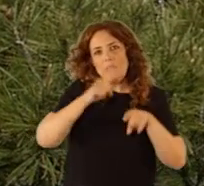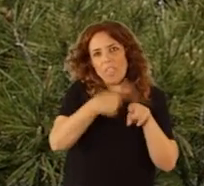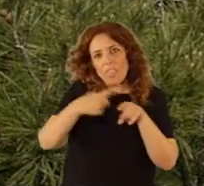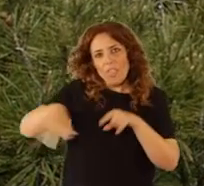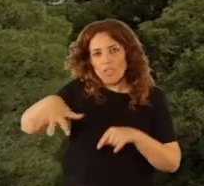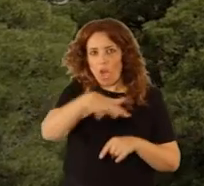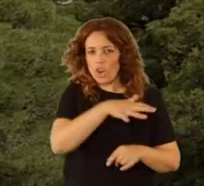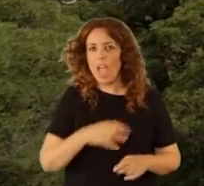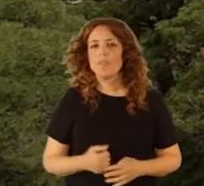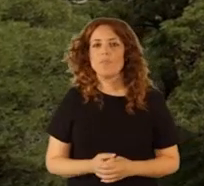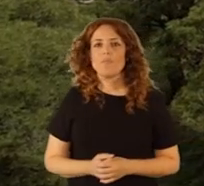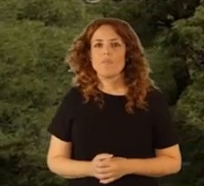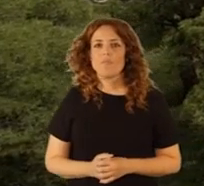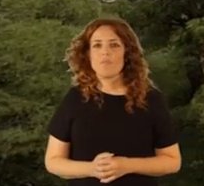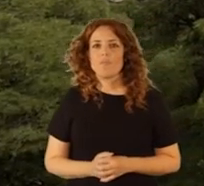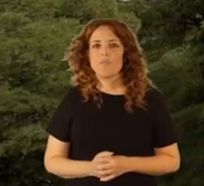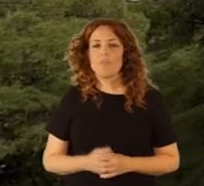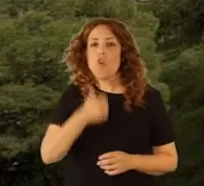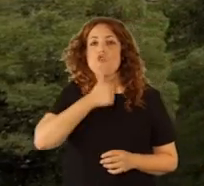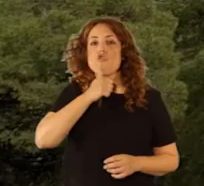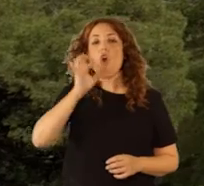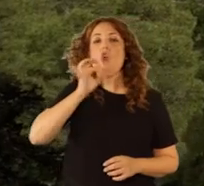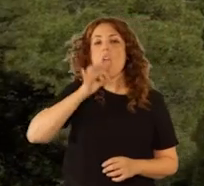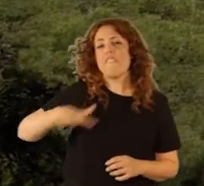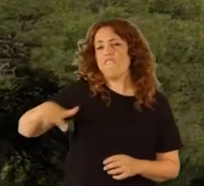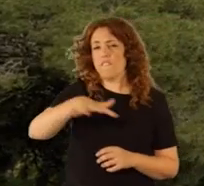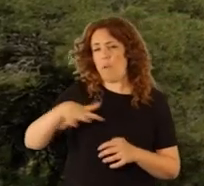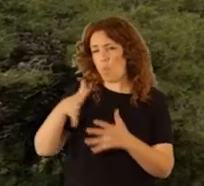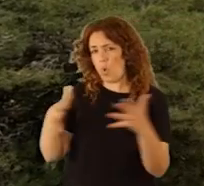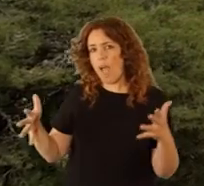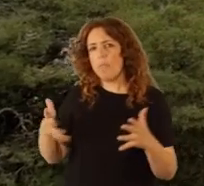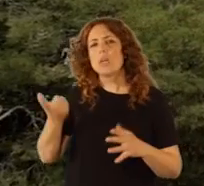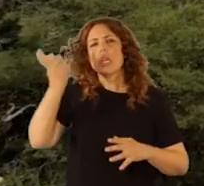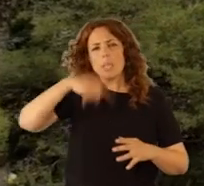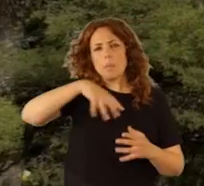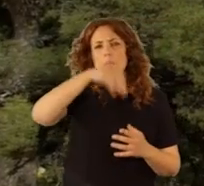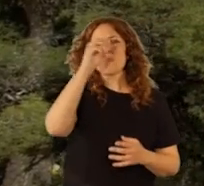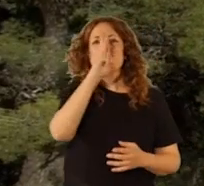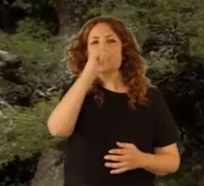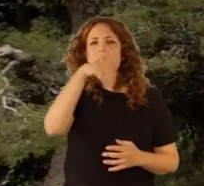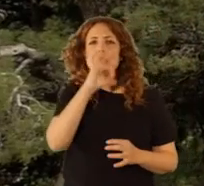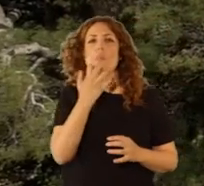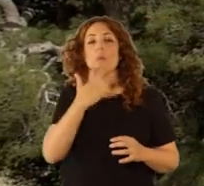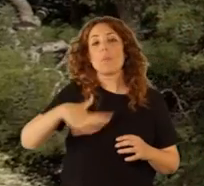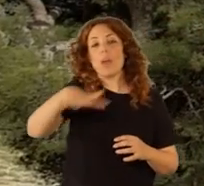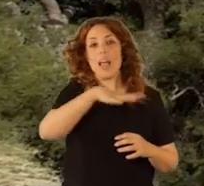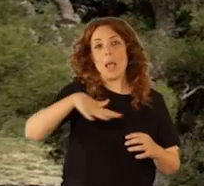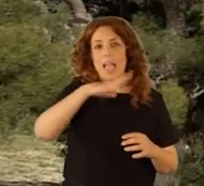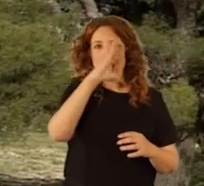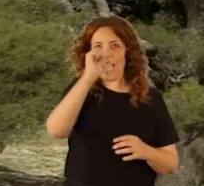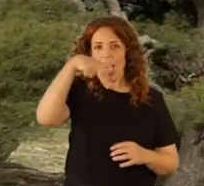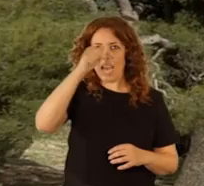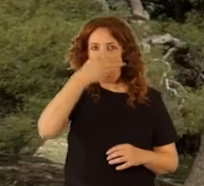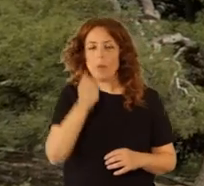cada zona junto al olivar grandes extensiones de pino como en el caso del precioso Pinar de